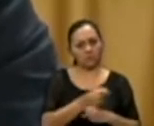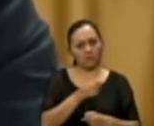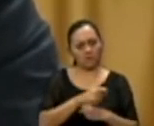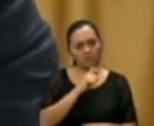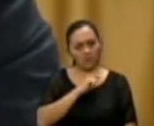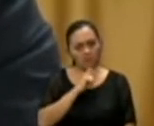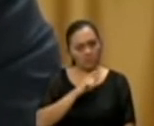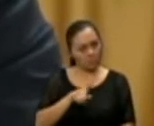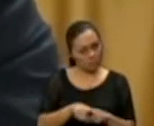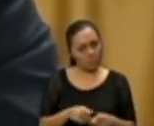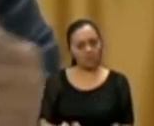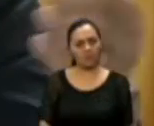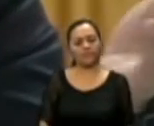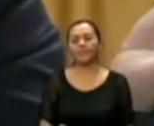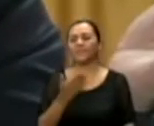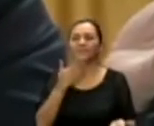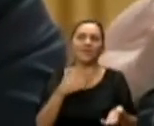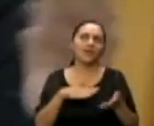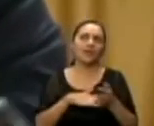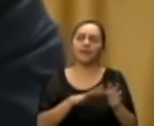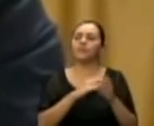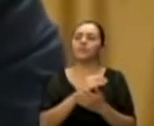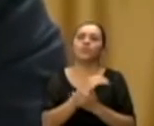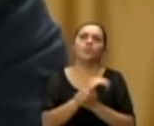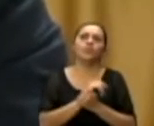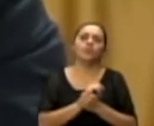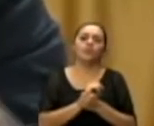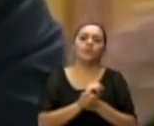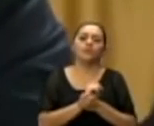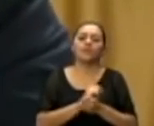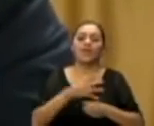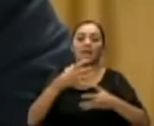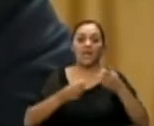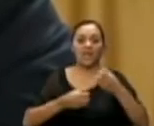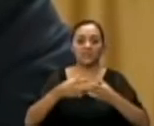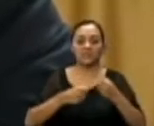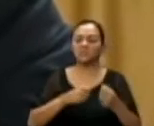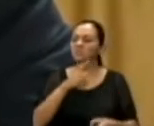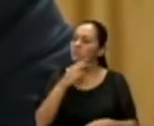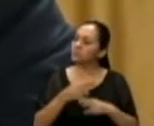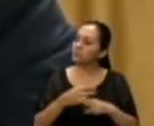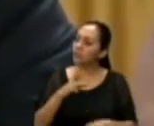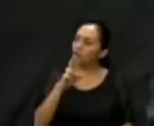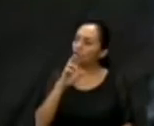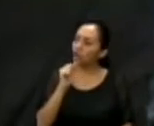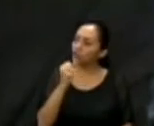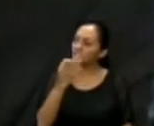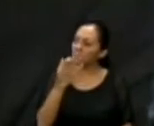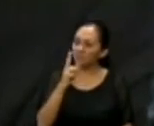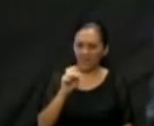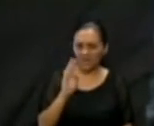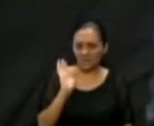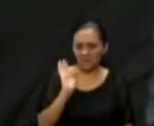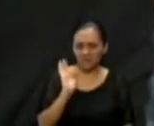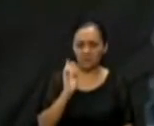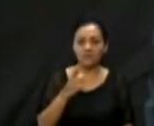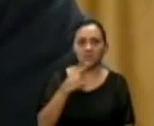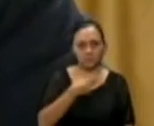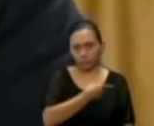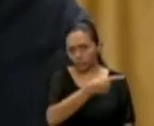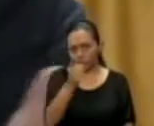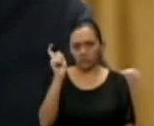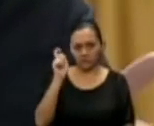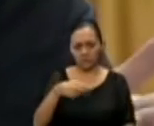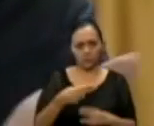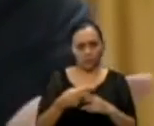y si para leche el mejor es de hosting no bueno que todos tengan ese ganado